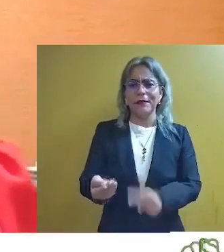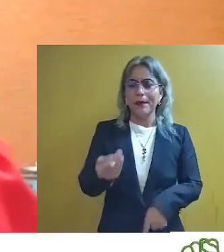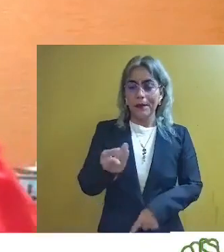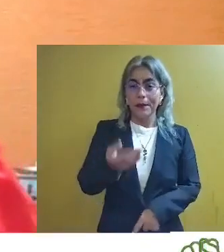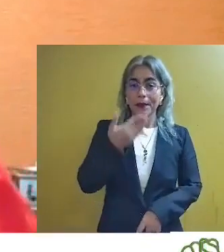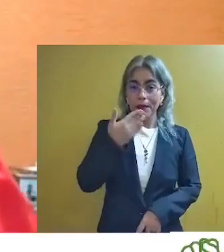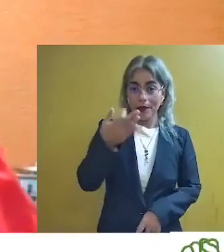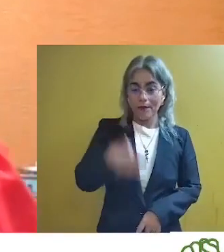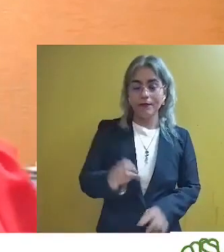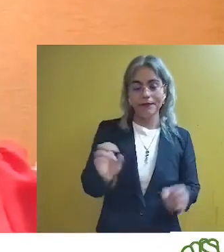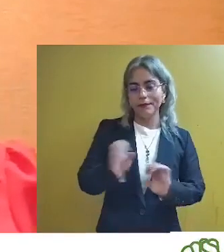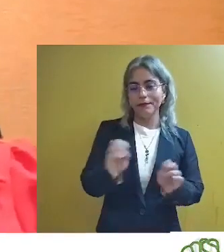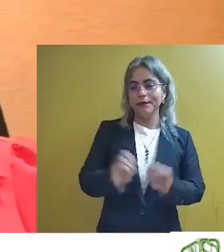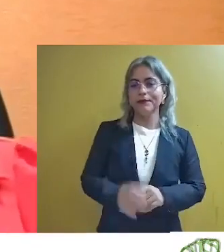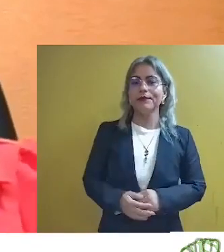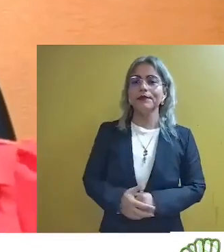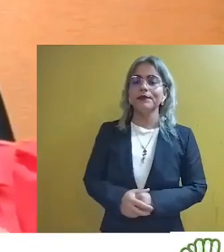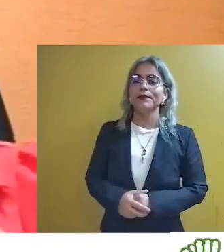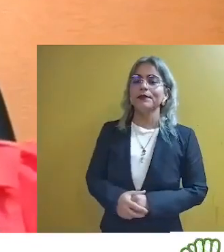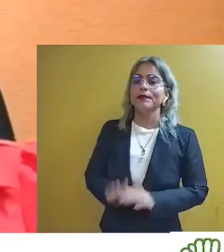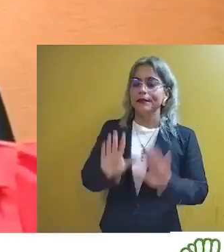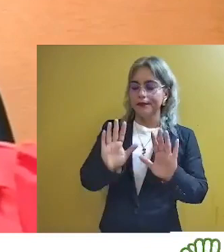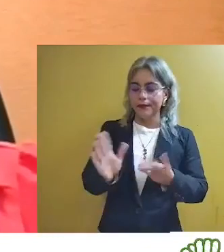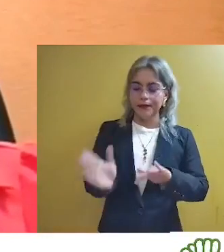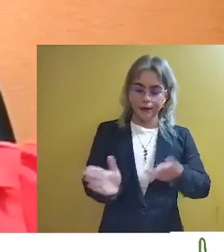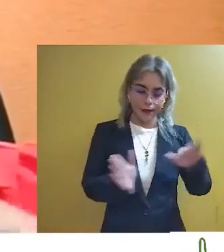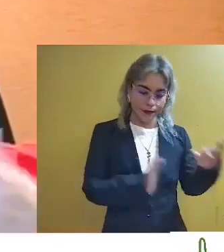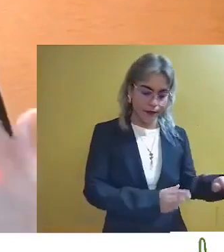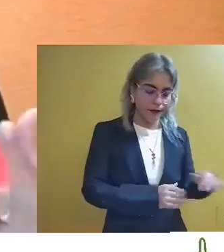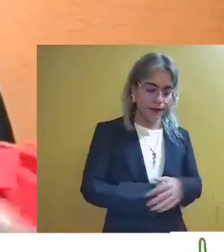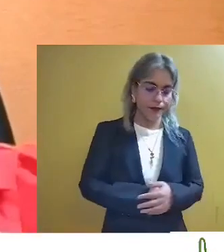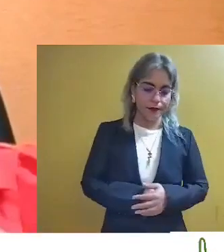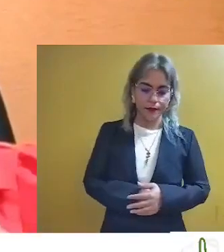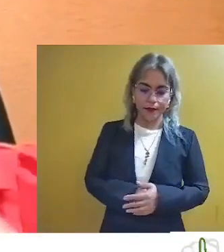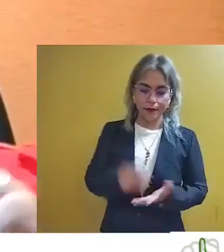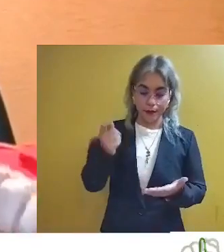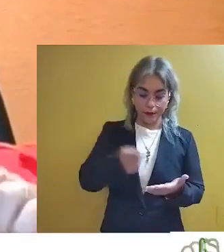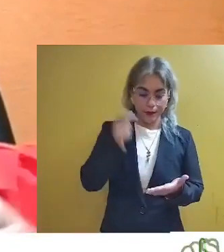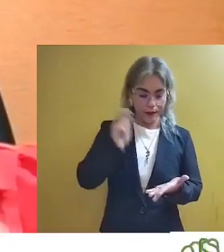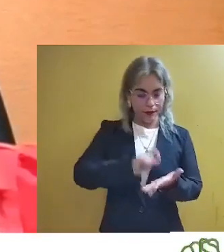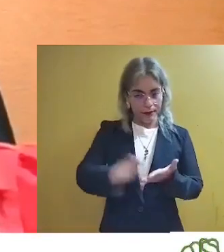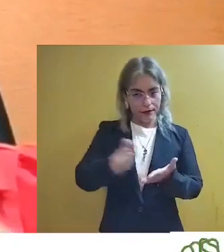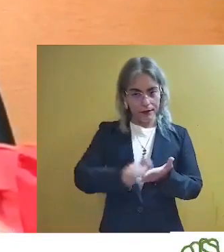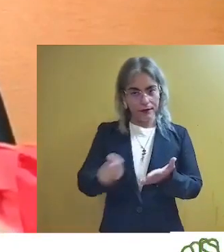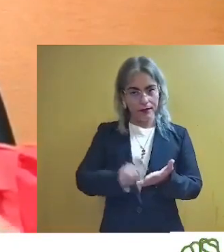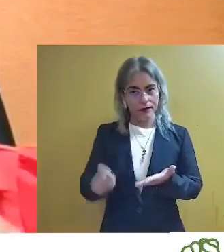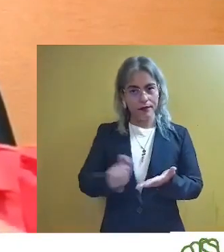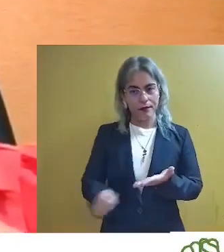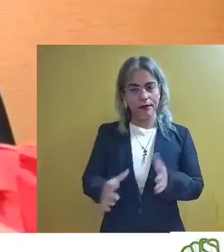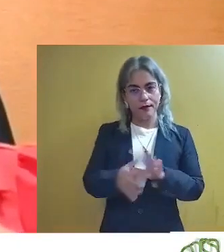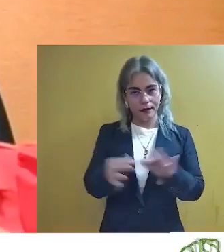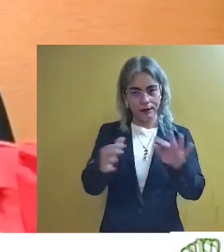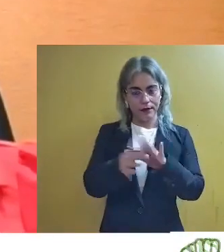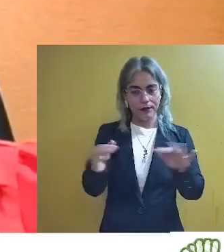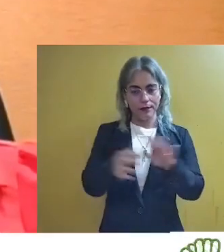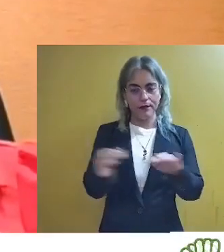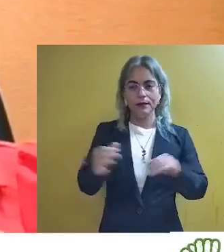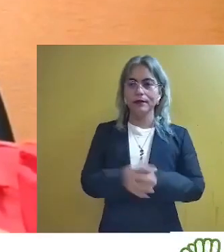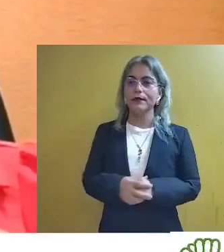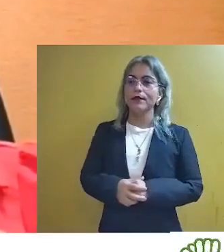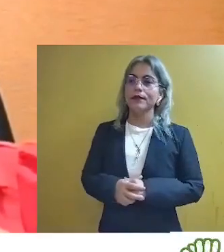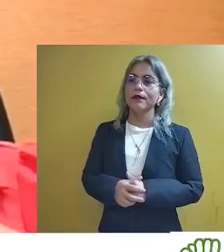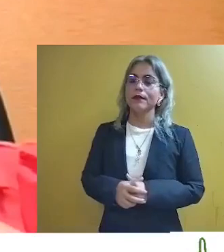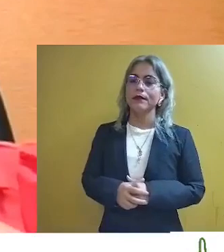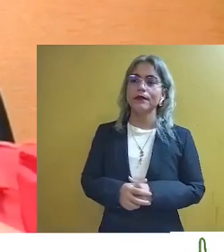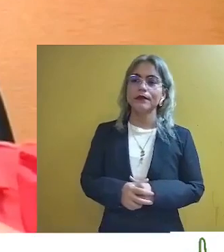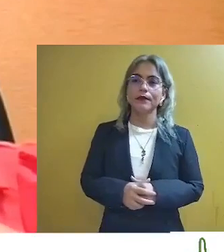bien, las consideraciones contenidas en este dictamen, que en síntesis establecen que